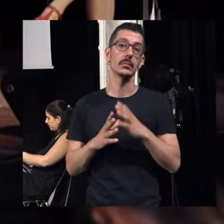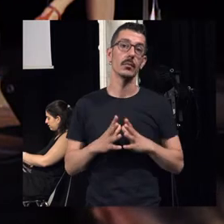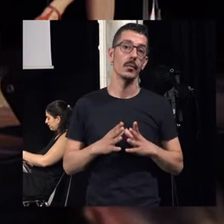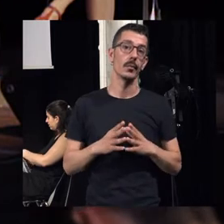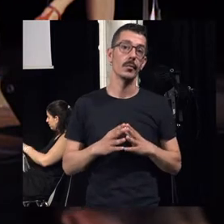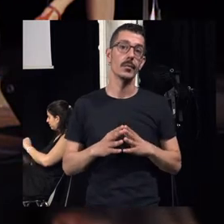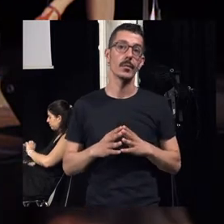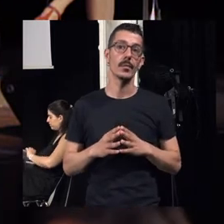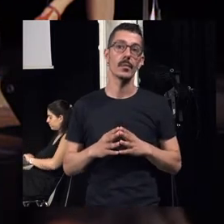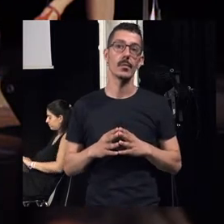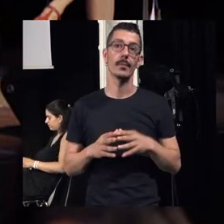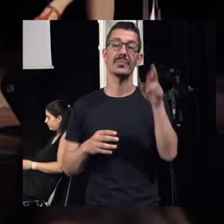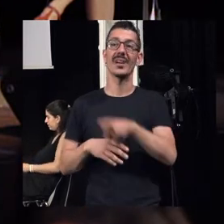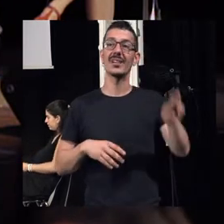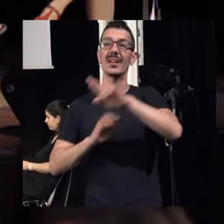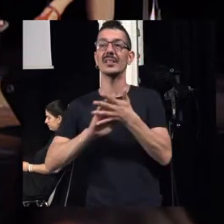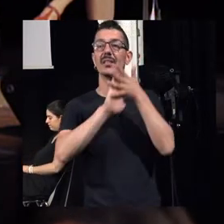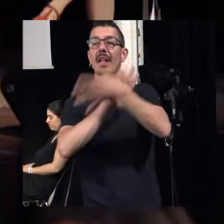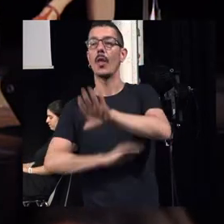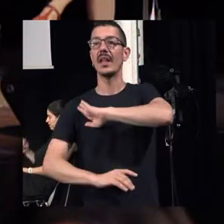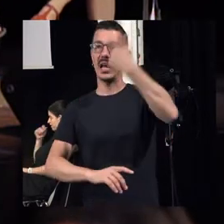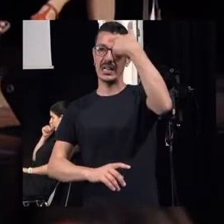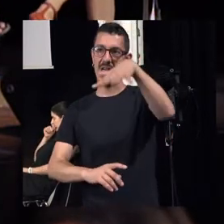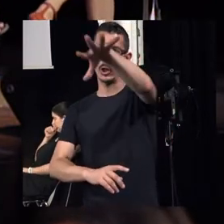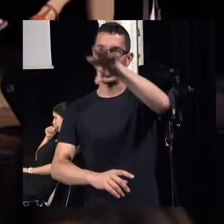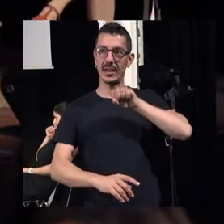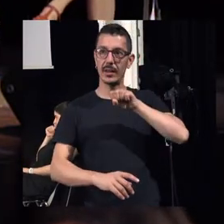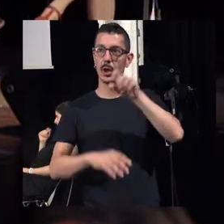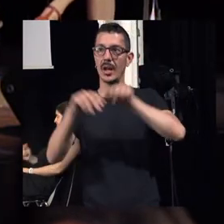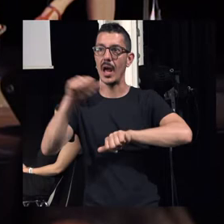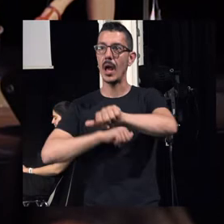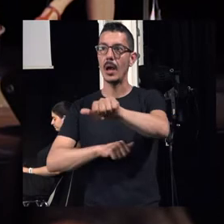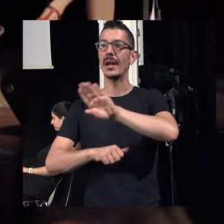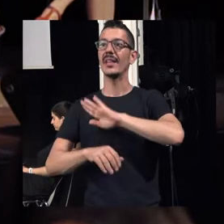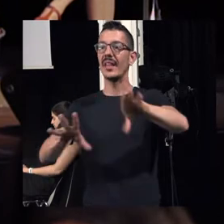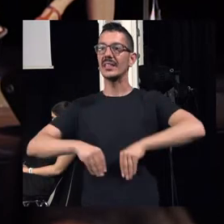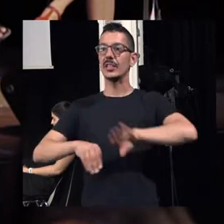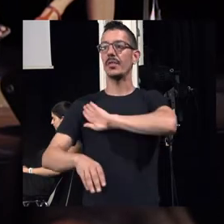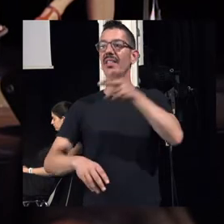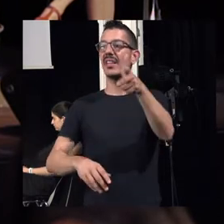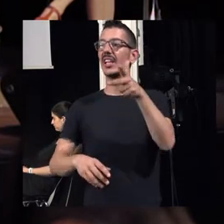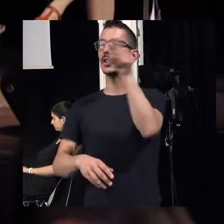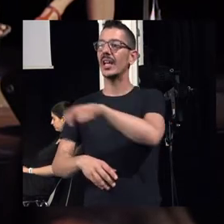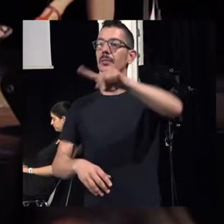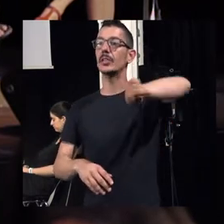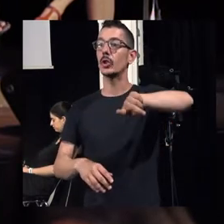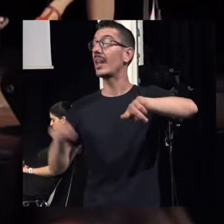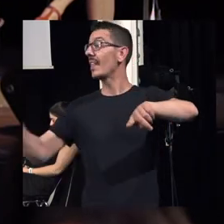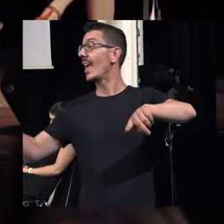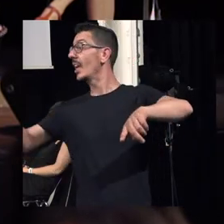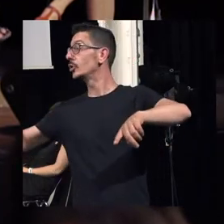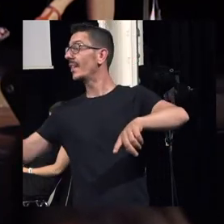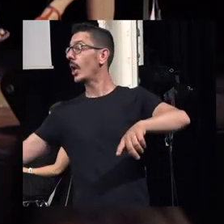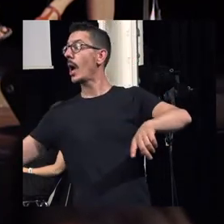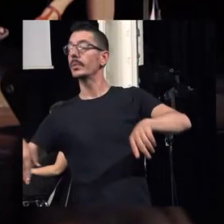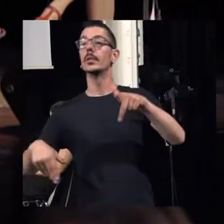una resignificación de la racialización a partir de la adquisición de derechos de unos y no de otras, o de unas y